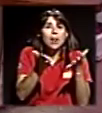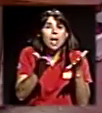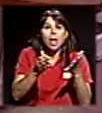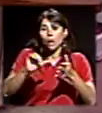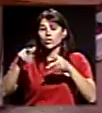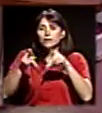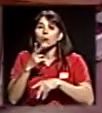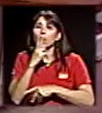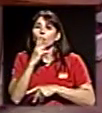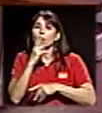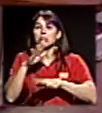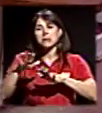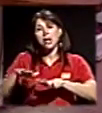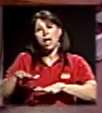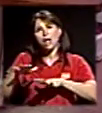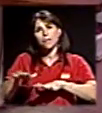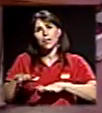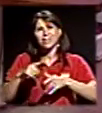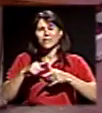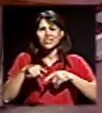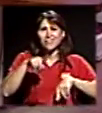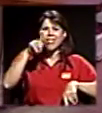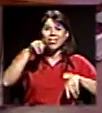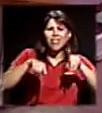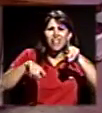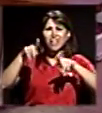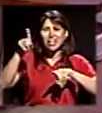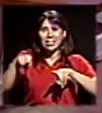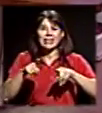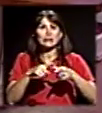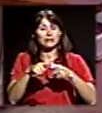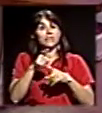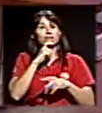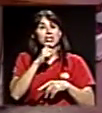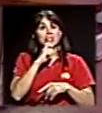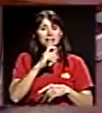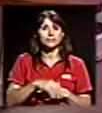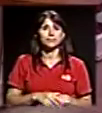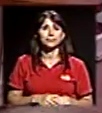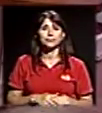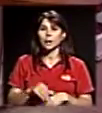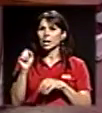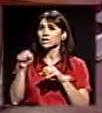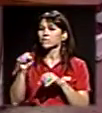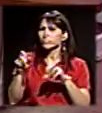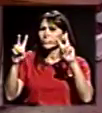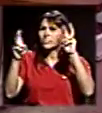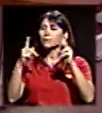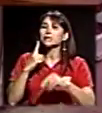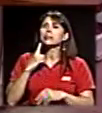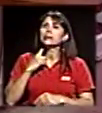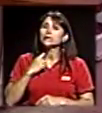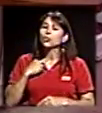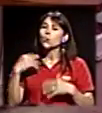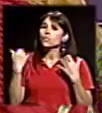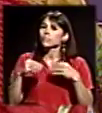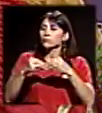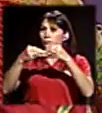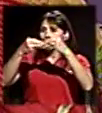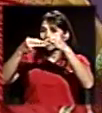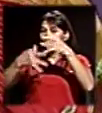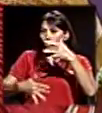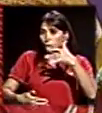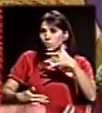la la misma dinámica es muy difícil porque te agarra por los dos lados no Sí en el tema de las adicciones es es un tema gigante en realidad